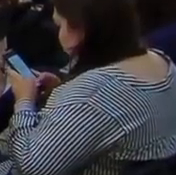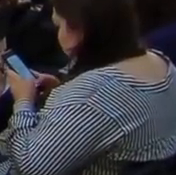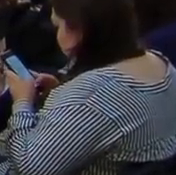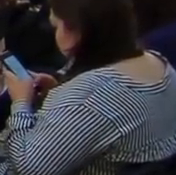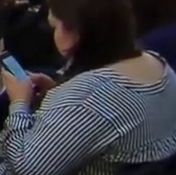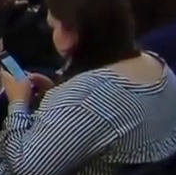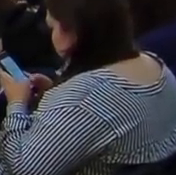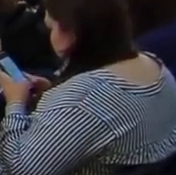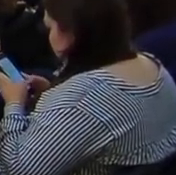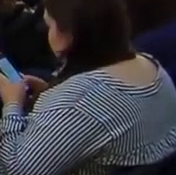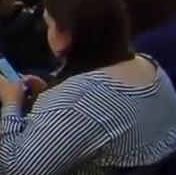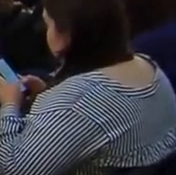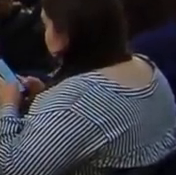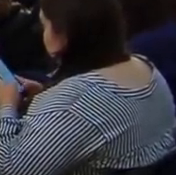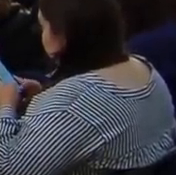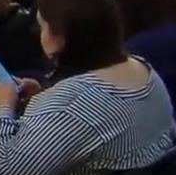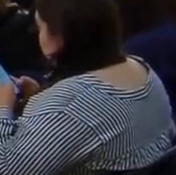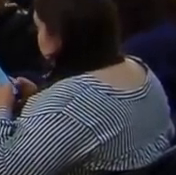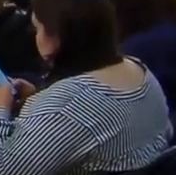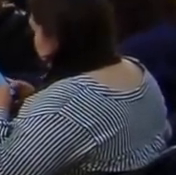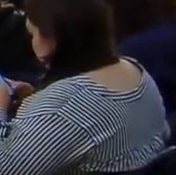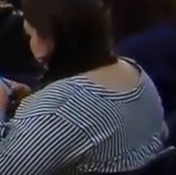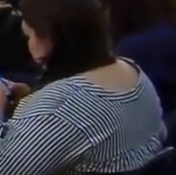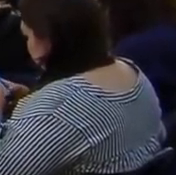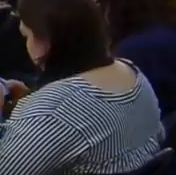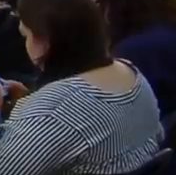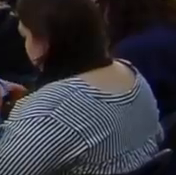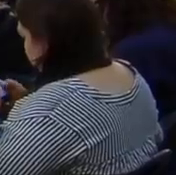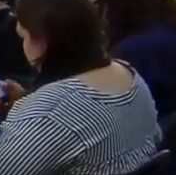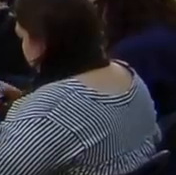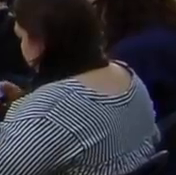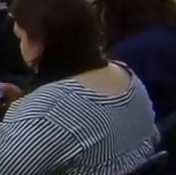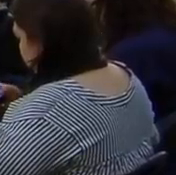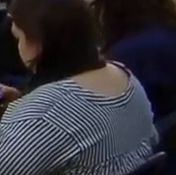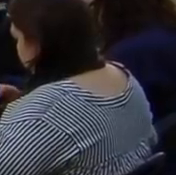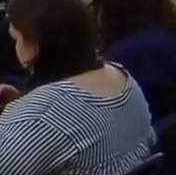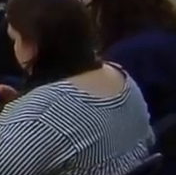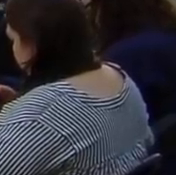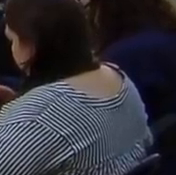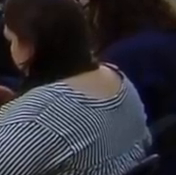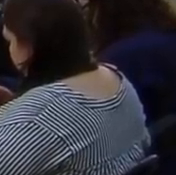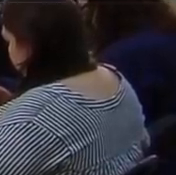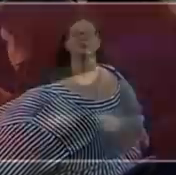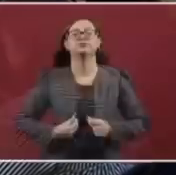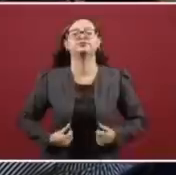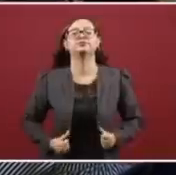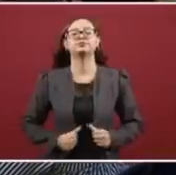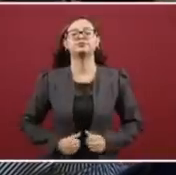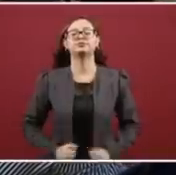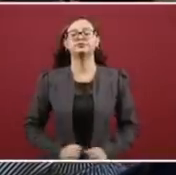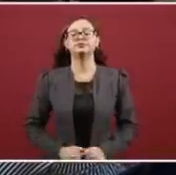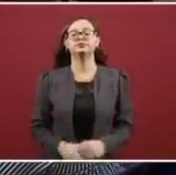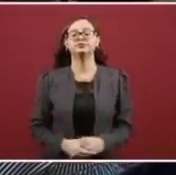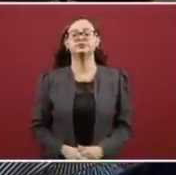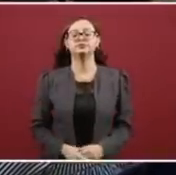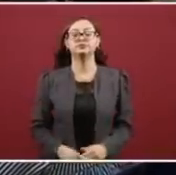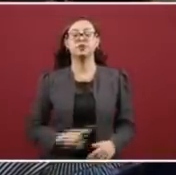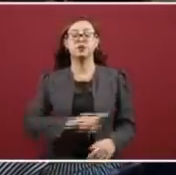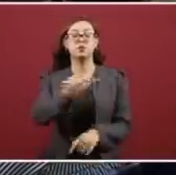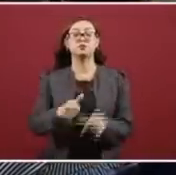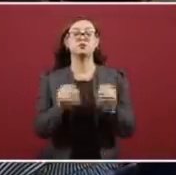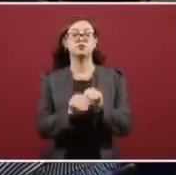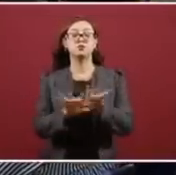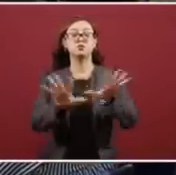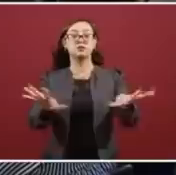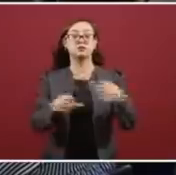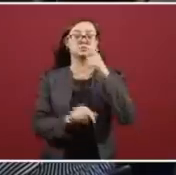diez días después en la página 29 de la sección c luego